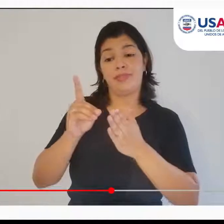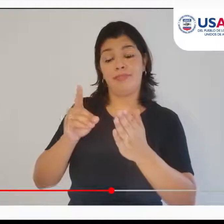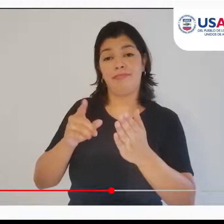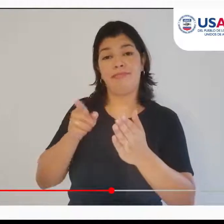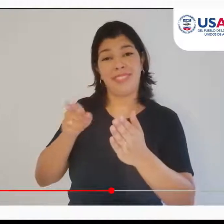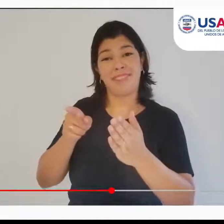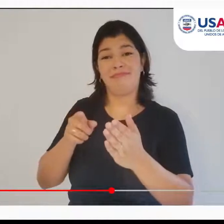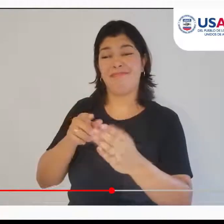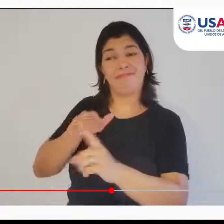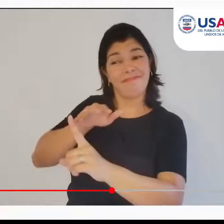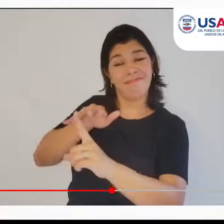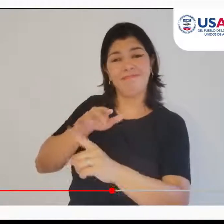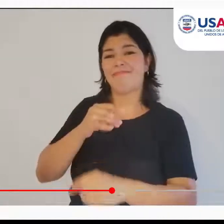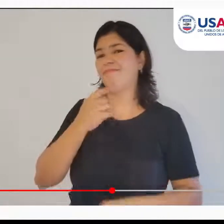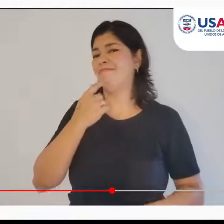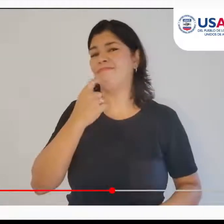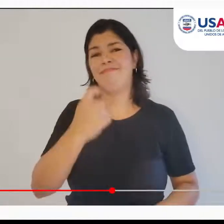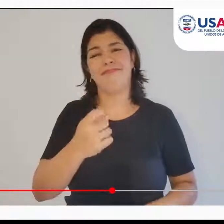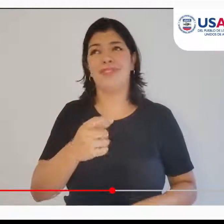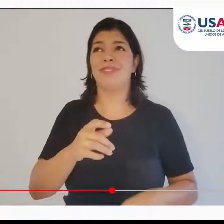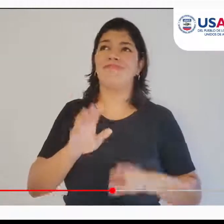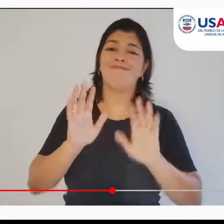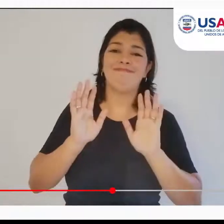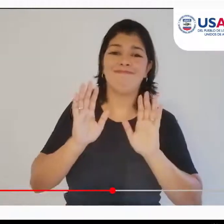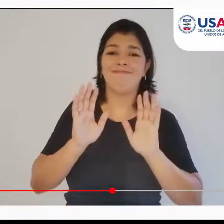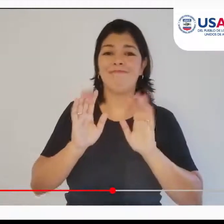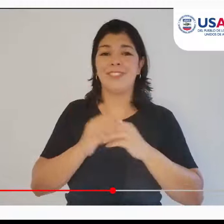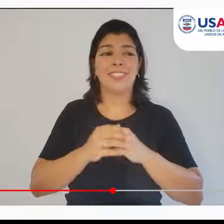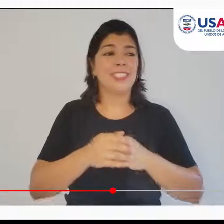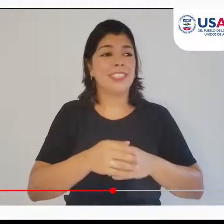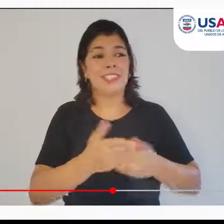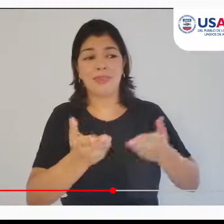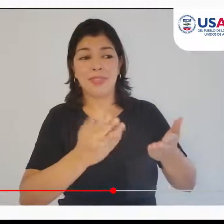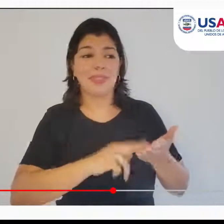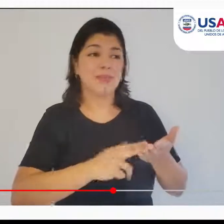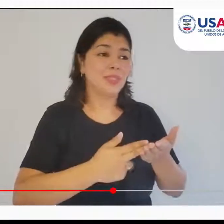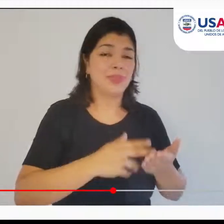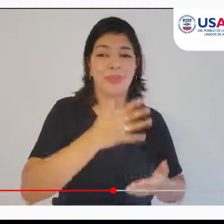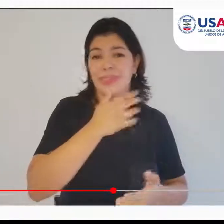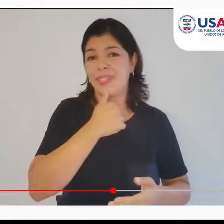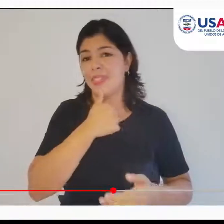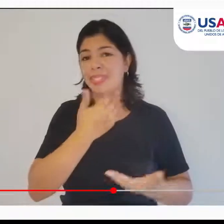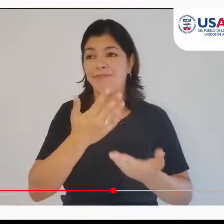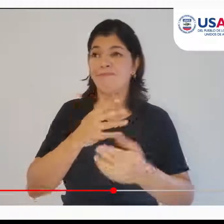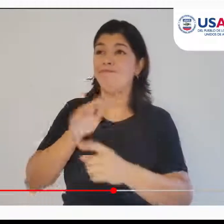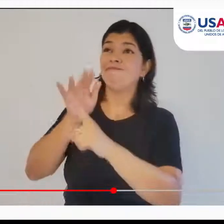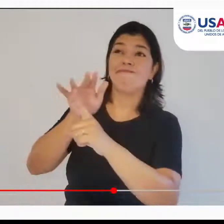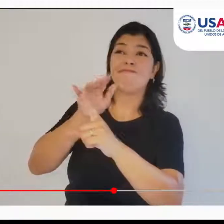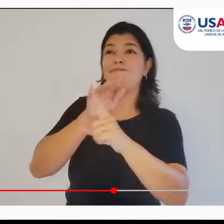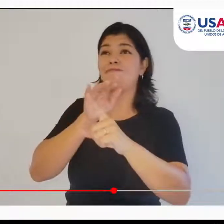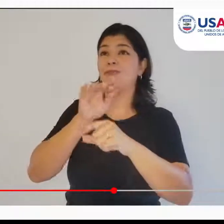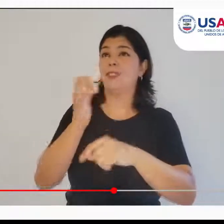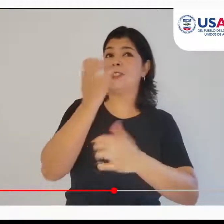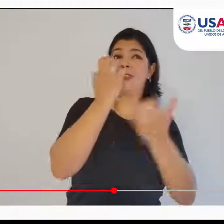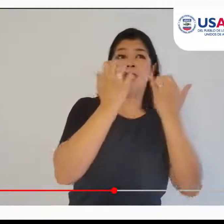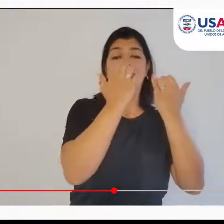mucha dificultad porque de pronto no había servicio de interpretación o no se podía incidir en algunas